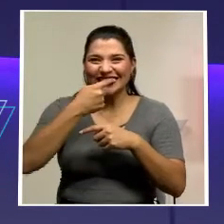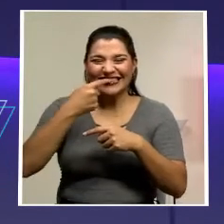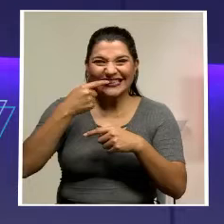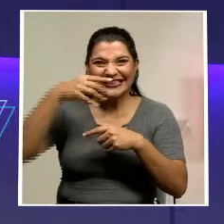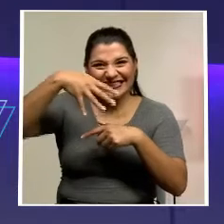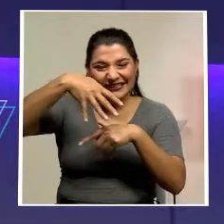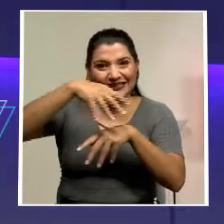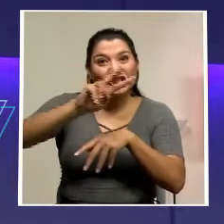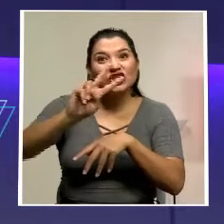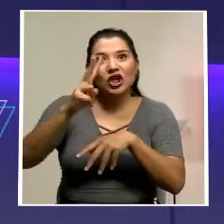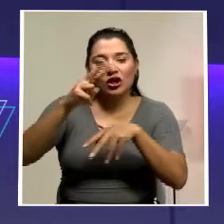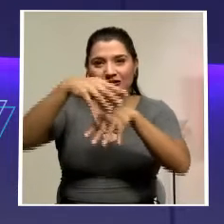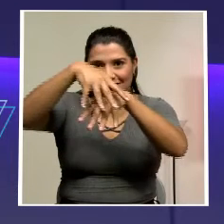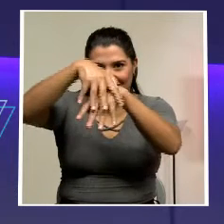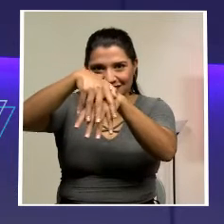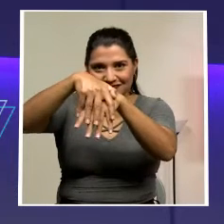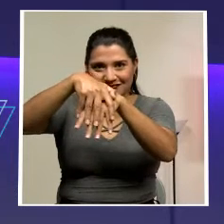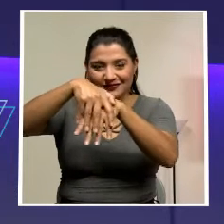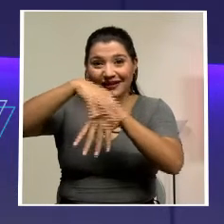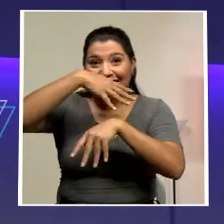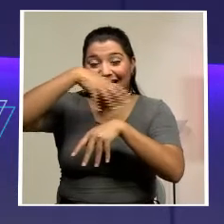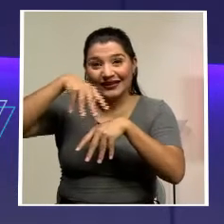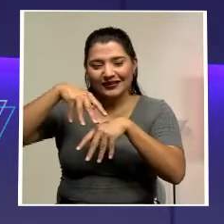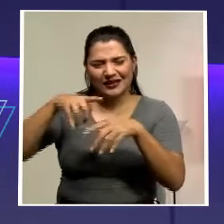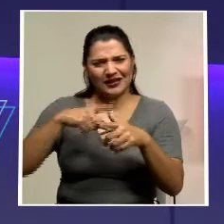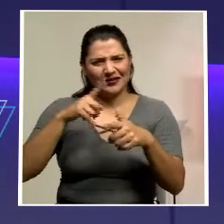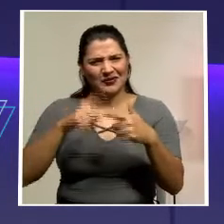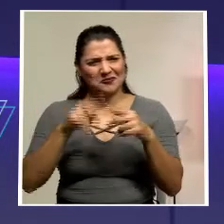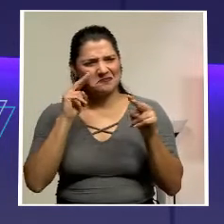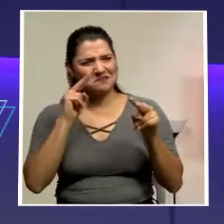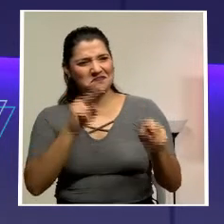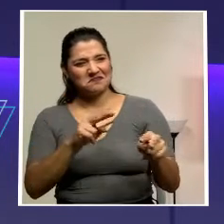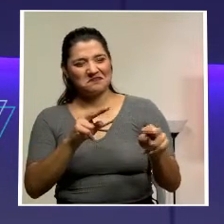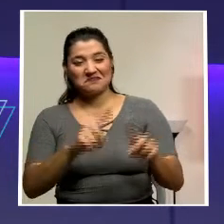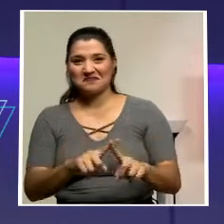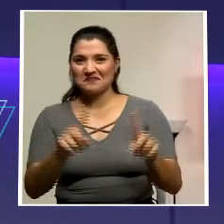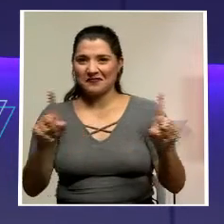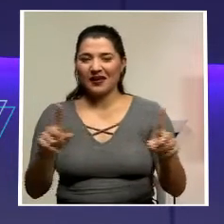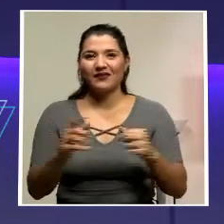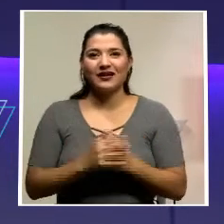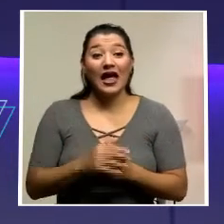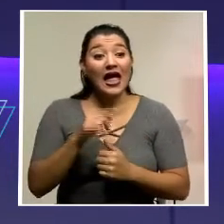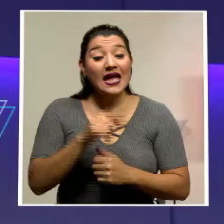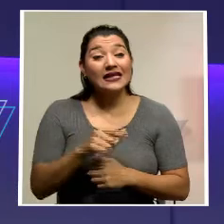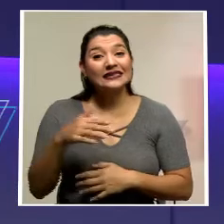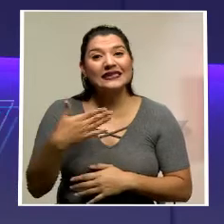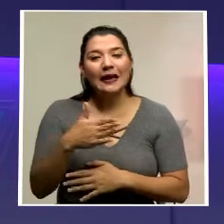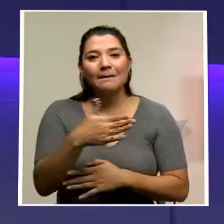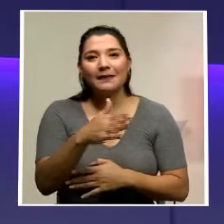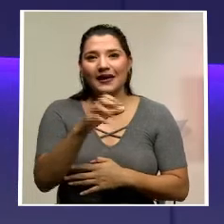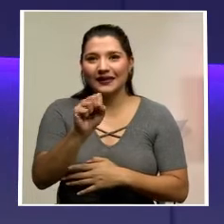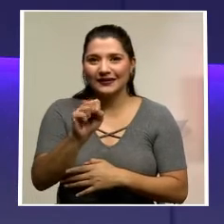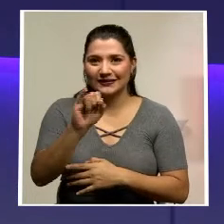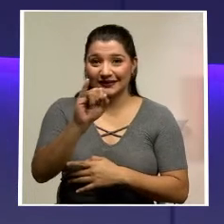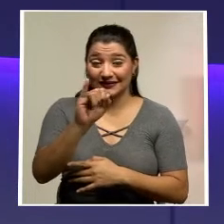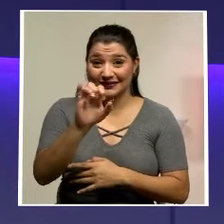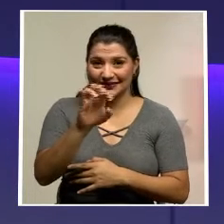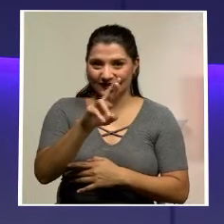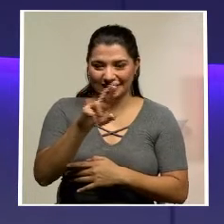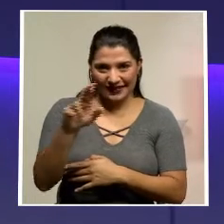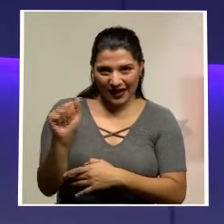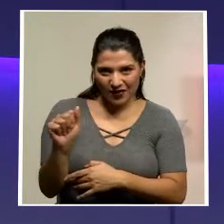apariencia realmente prehistórica. Durante algún tiempo el pez sierra de dientes grandes se